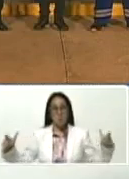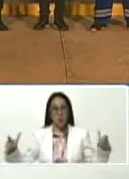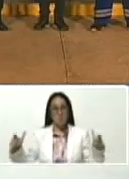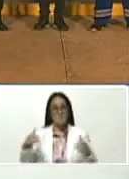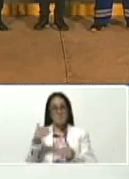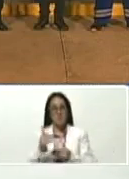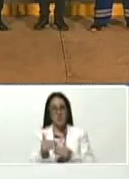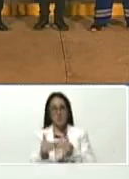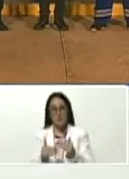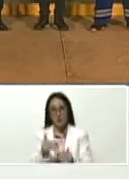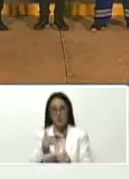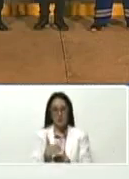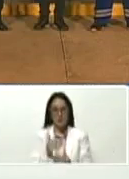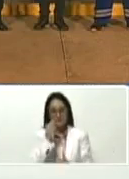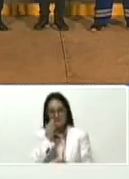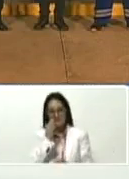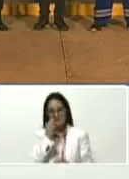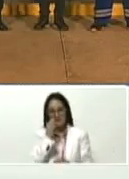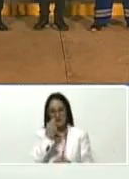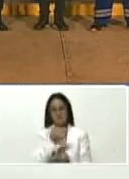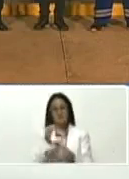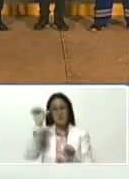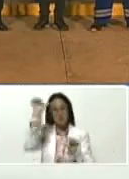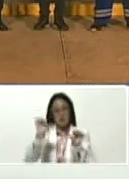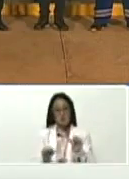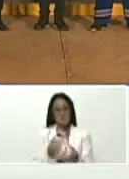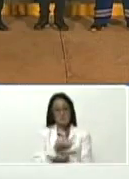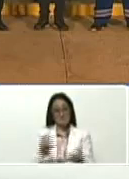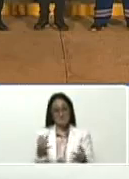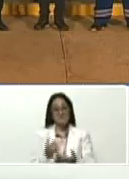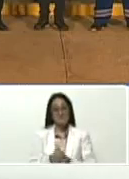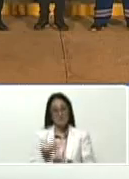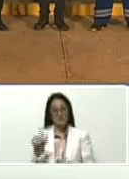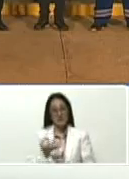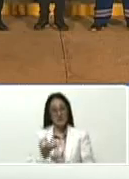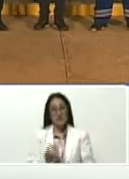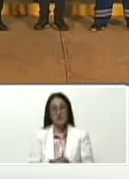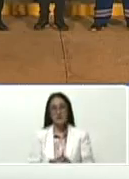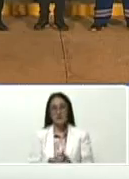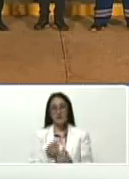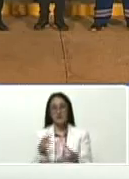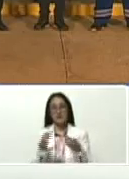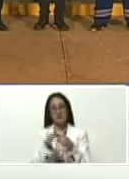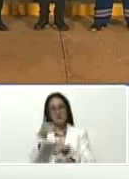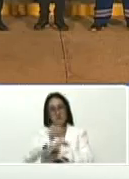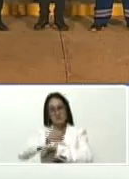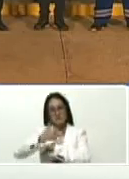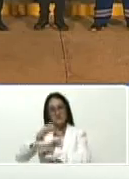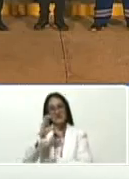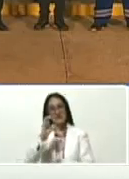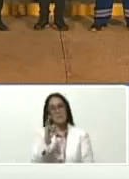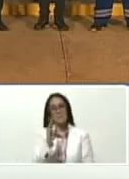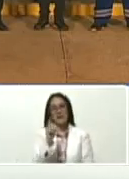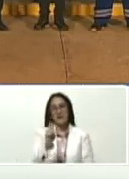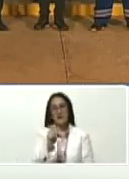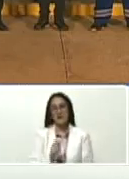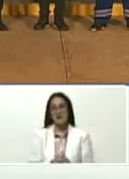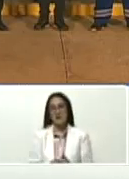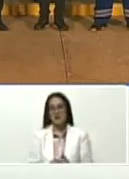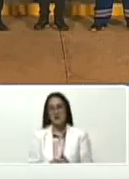José, excelente tu intervención. Ustedes tienen una dirección colectiva de los CPT,